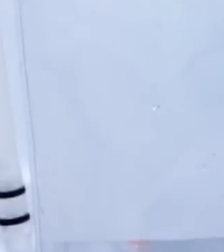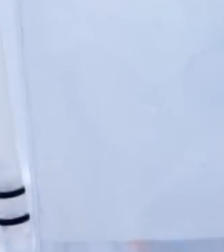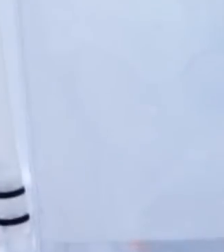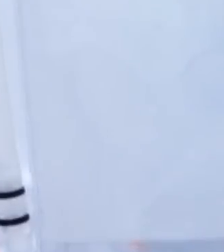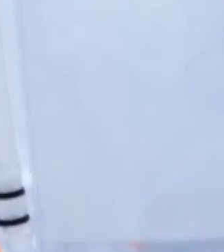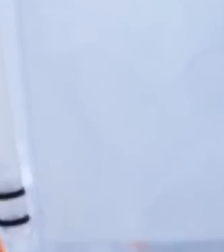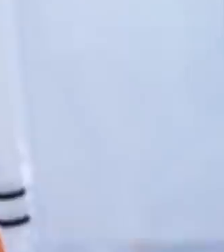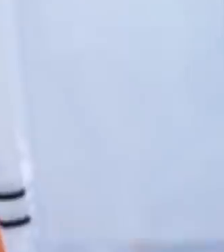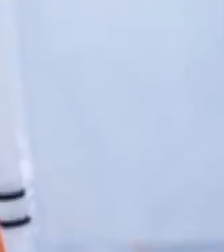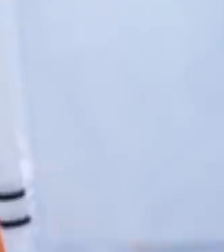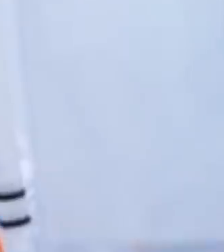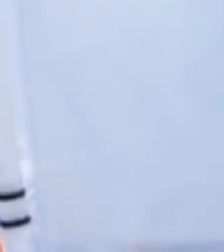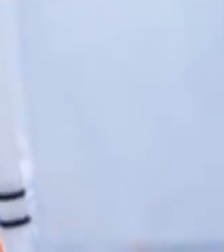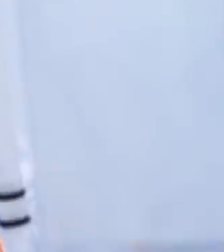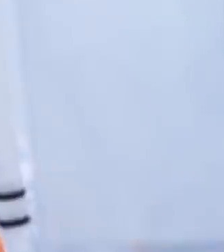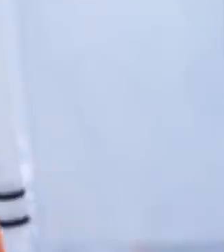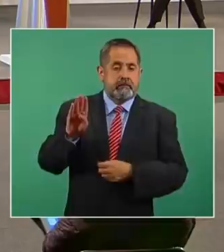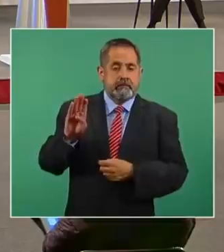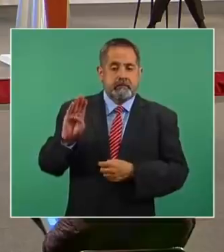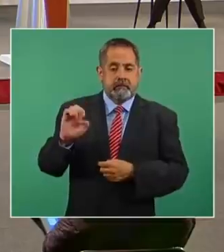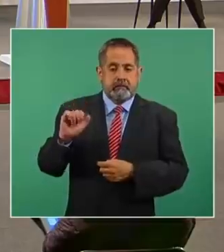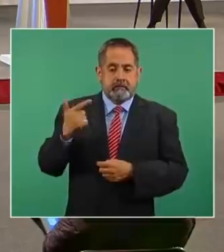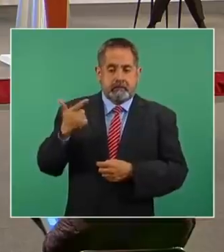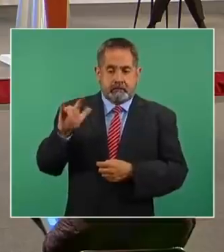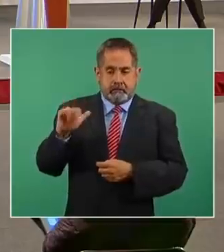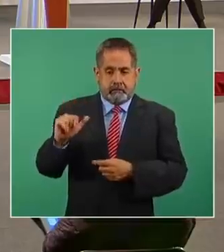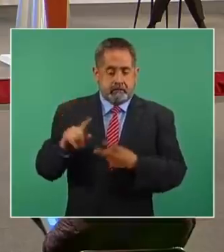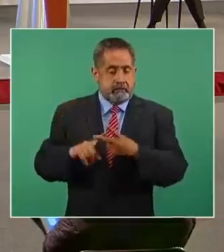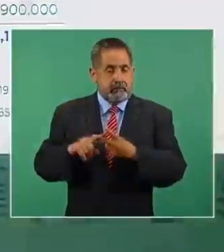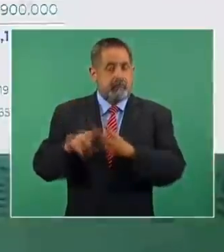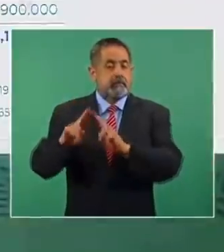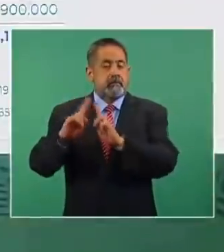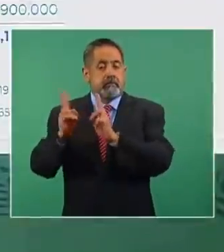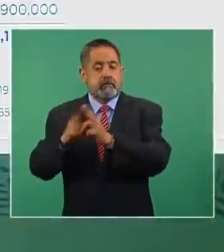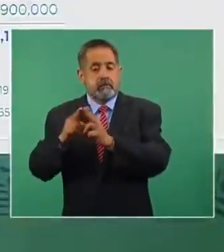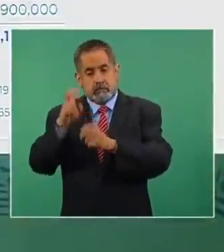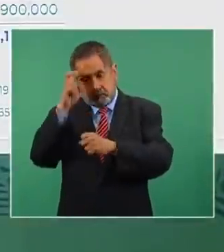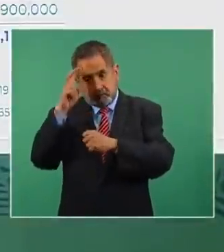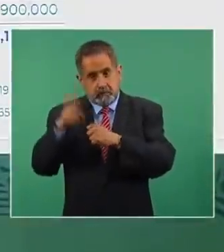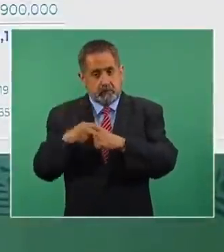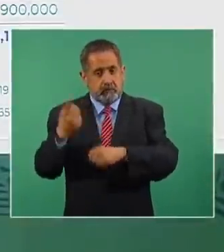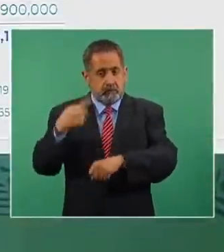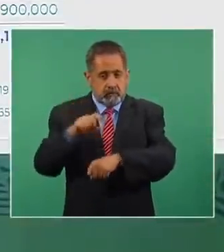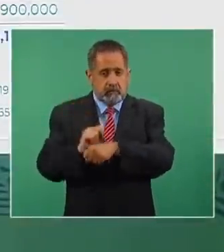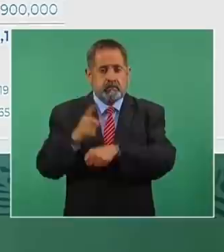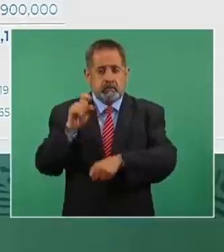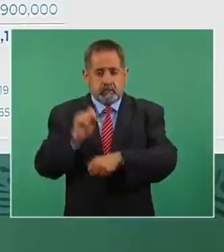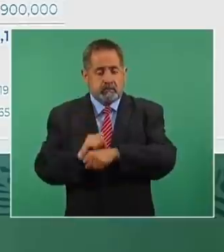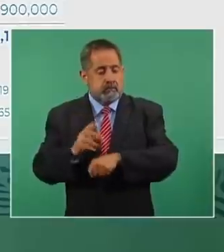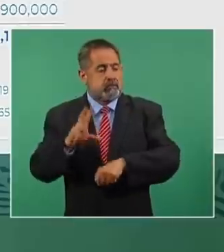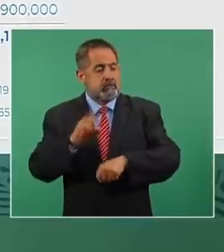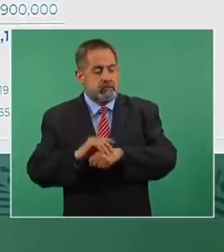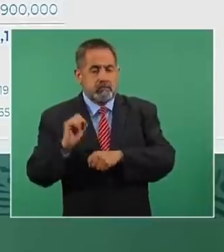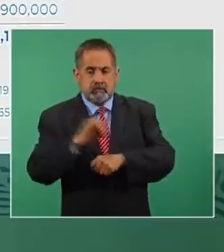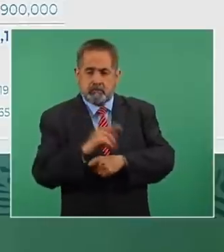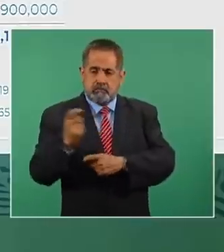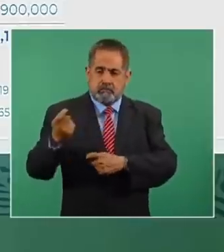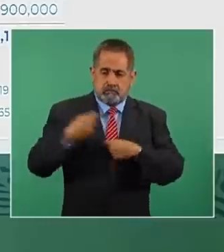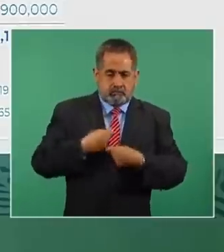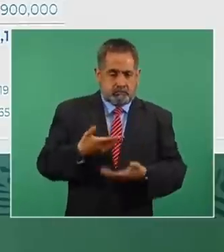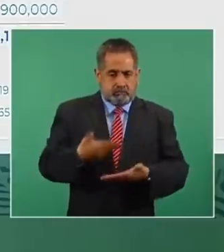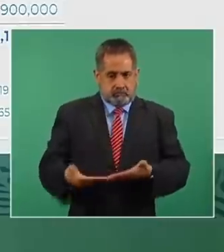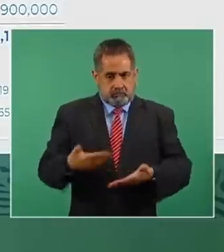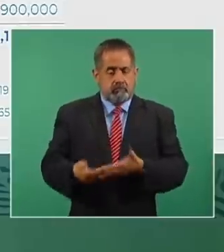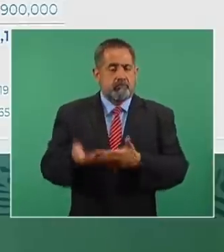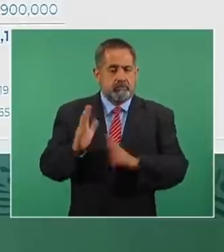Pfizer viene de Bélgica. La Unión Europea nos reporta cada semana las autorizaciones correspondientes. Esta semana ya